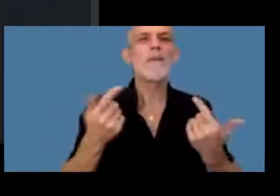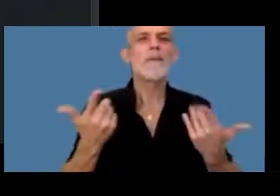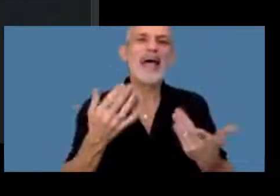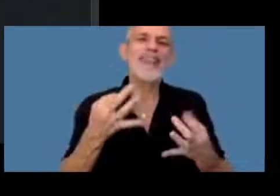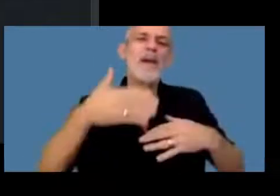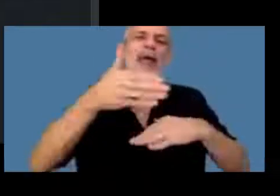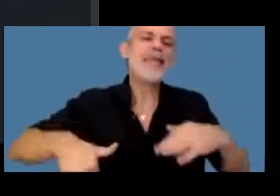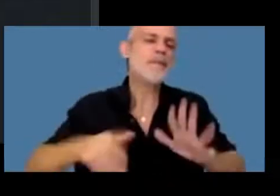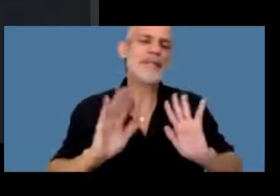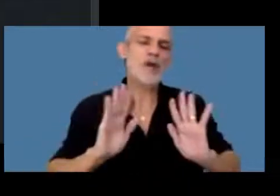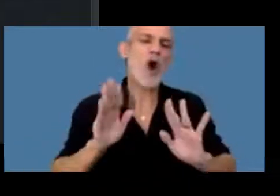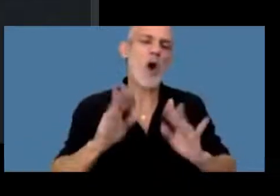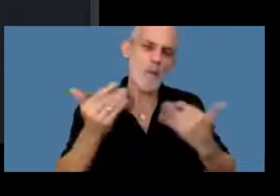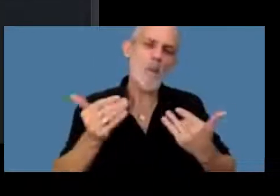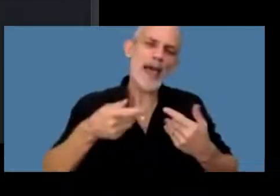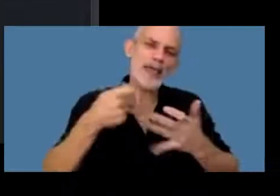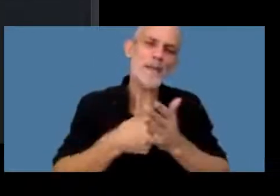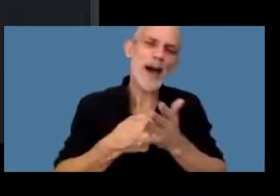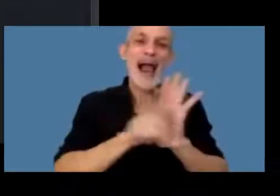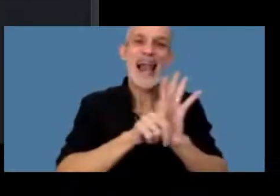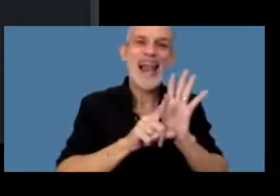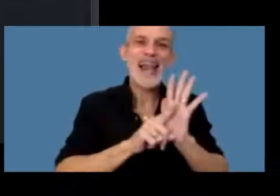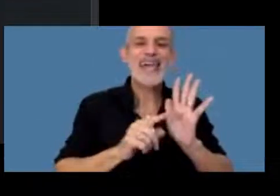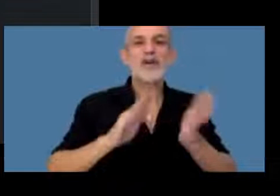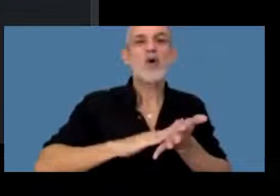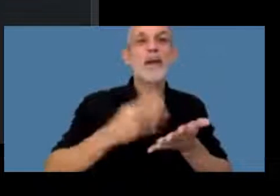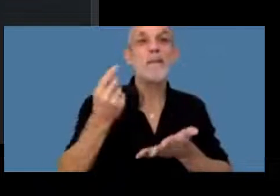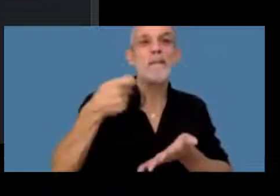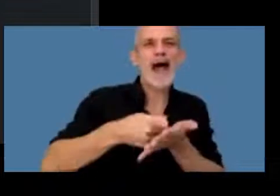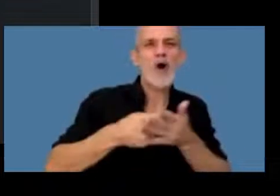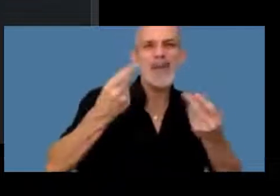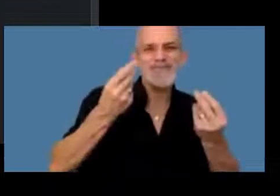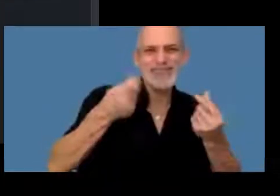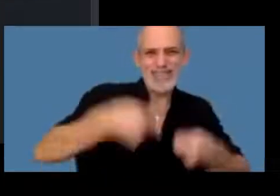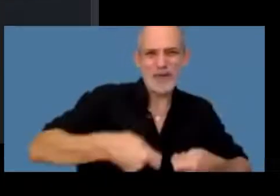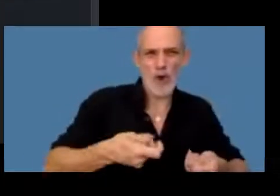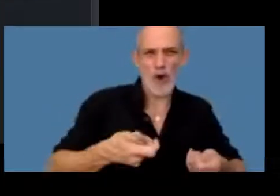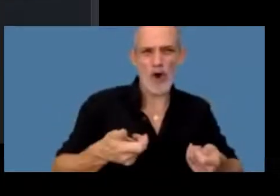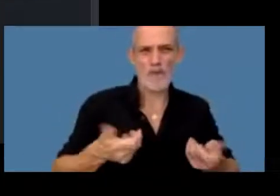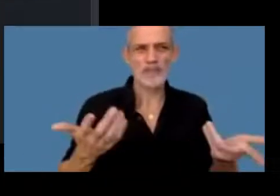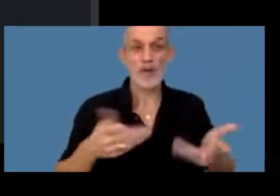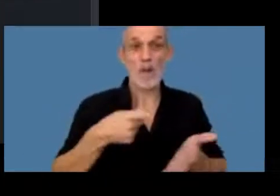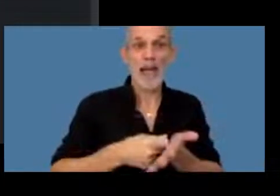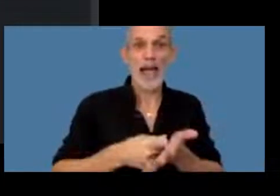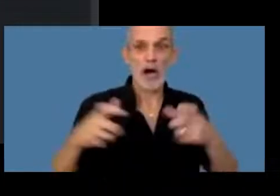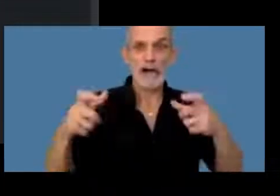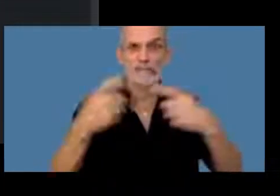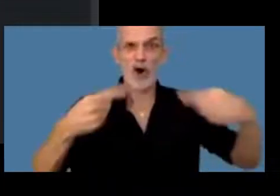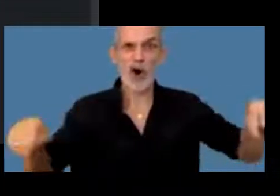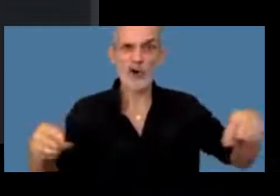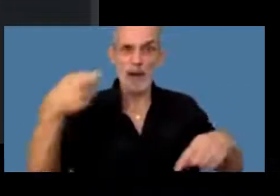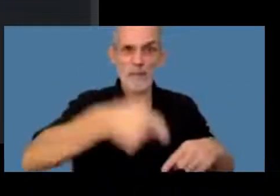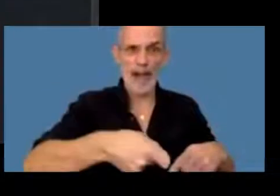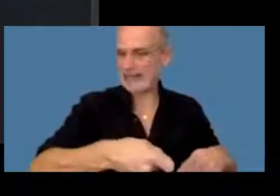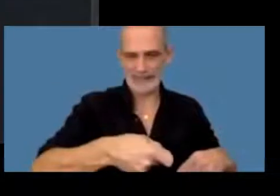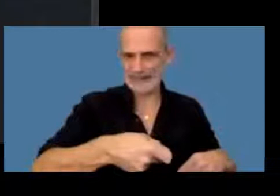era restrictivo, era una ley restrictiva de los pagos en efectivo esa, digamos, ¿no? Y no de los pagos en especie. En esa época